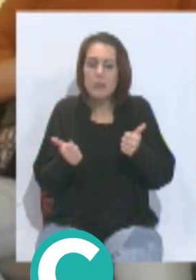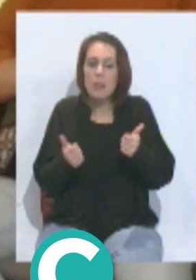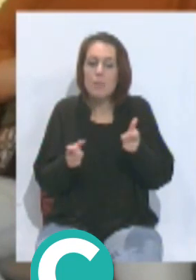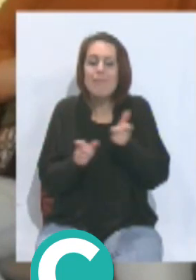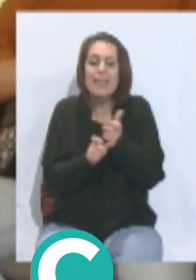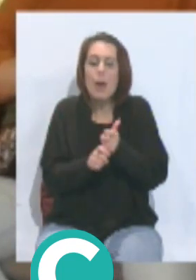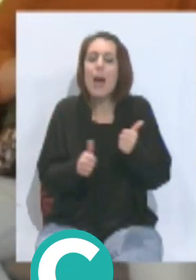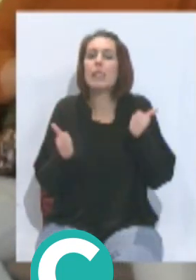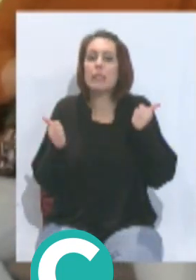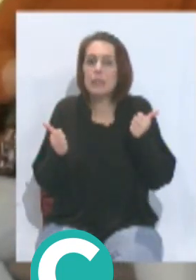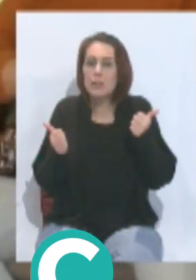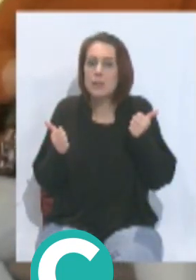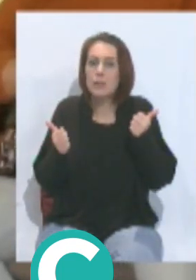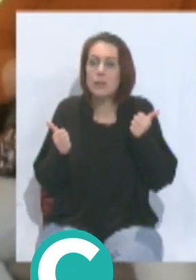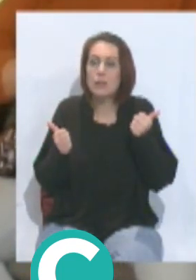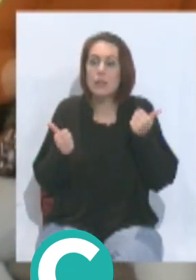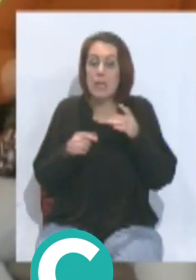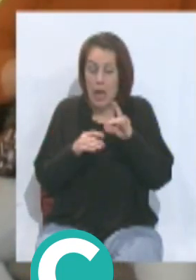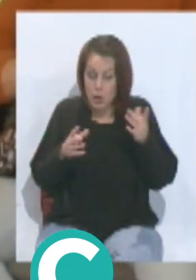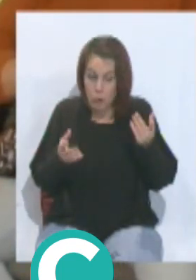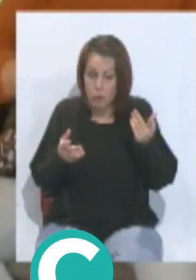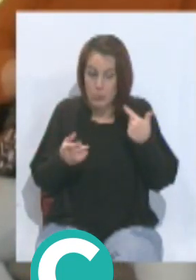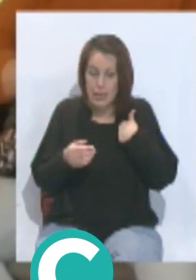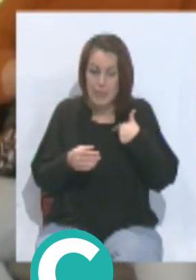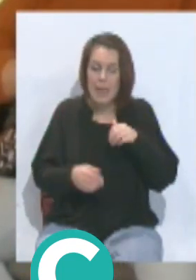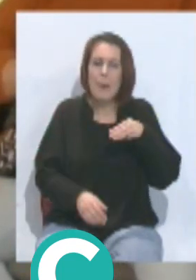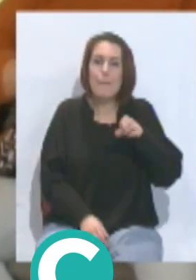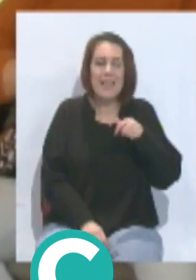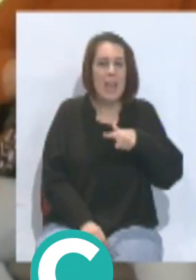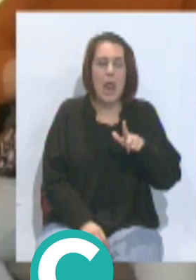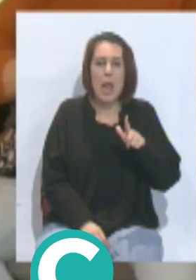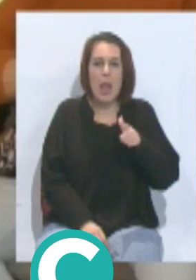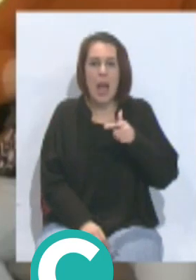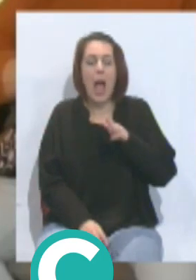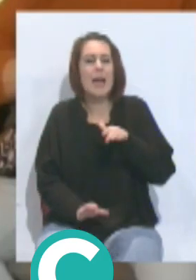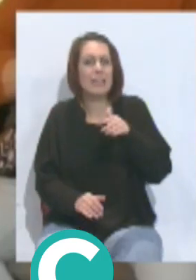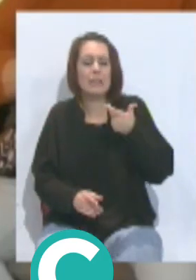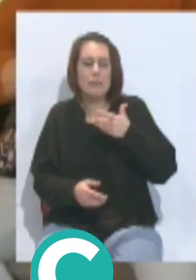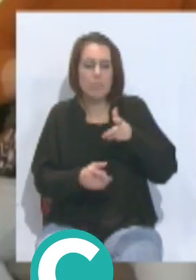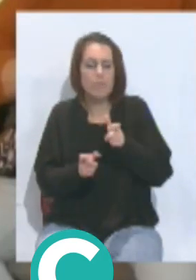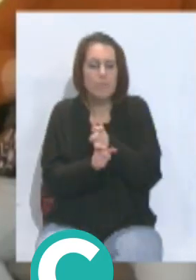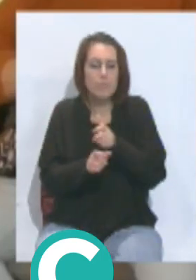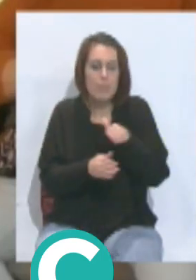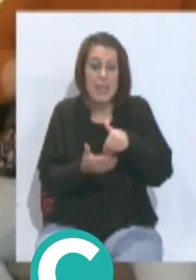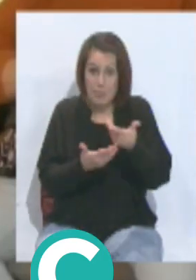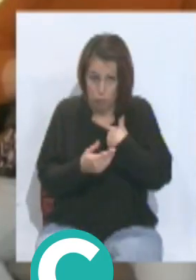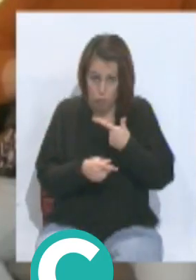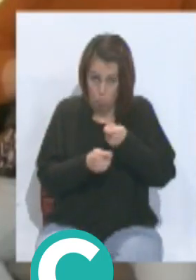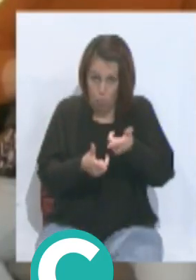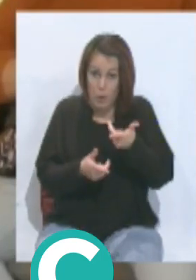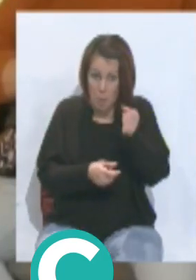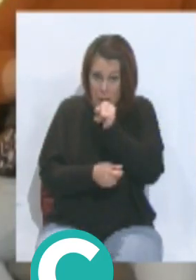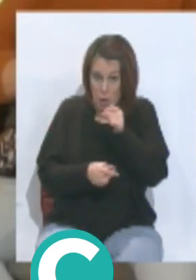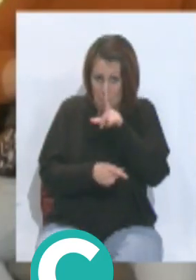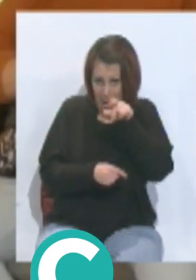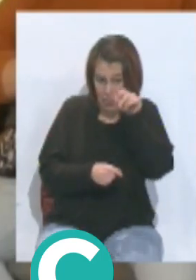Más métrica. Claro. Y Miguel Ángel García Luez. Oli, más métrica. Yo te doy métrica. Pero no esperes que tu pasador de los